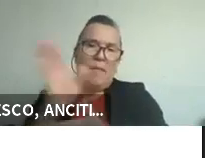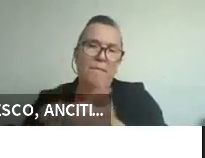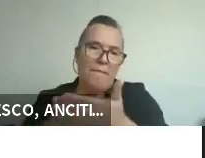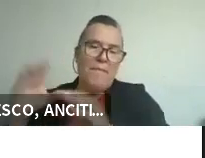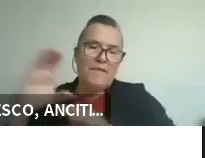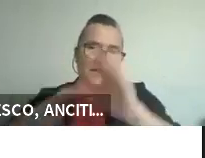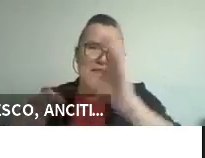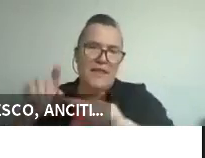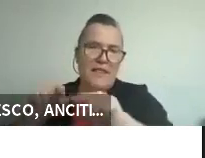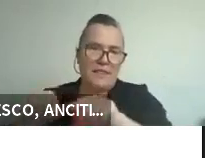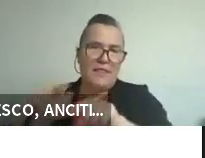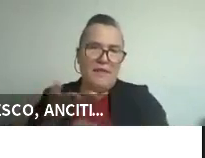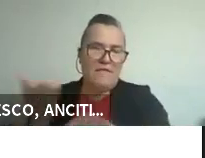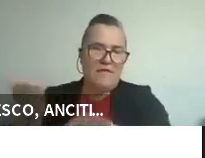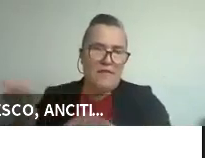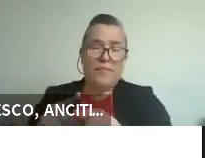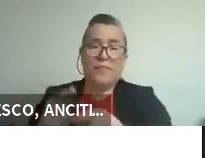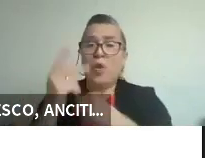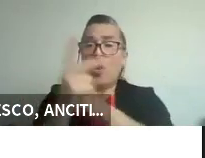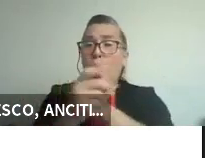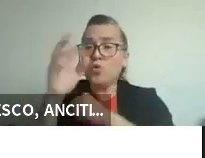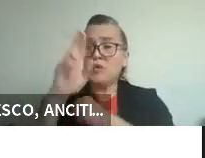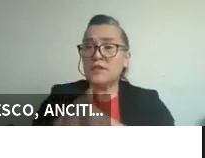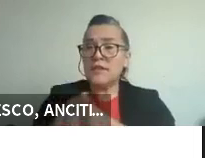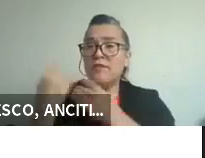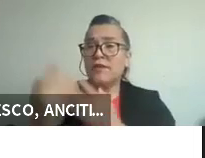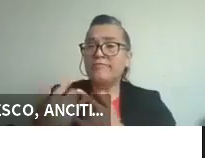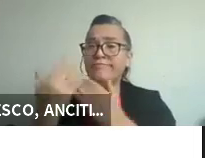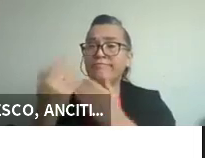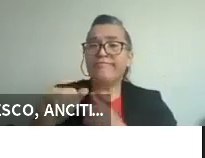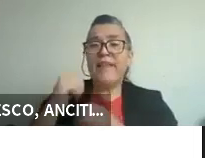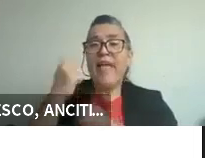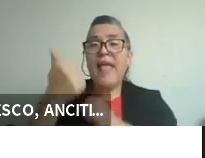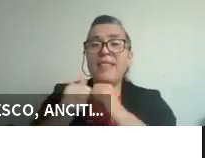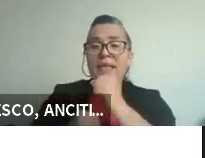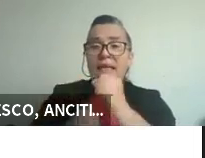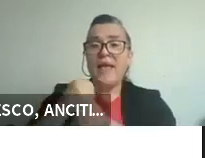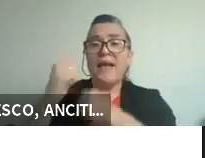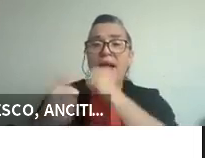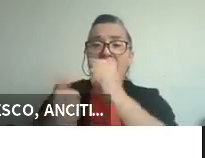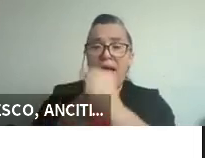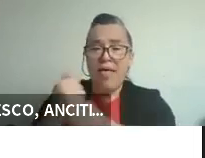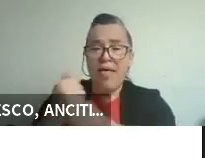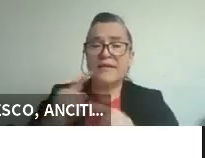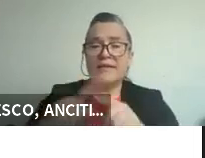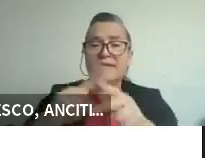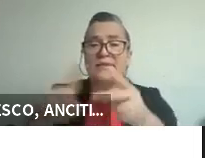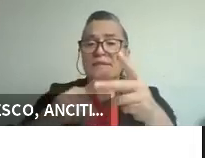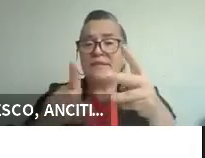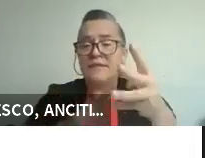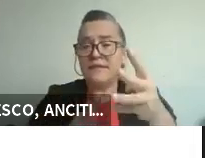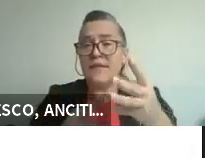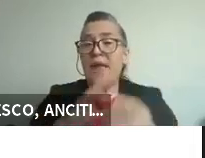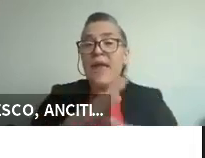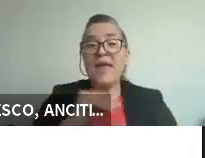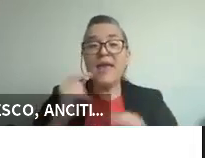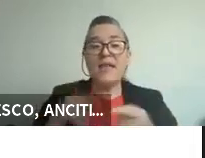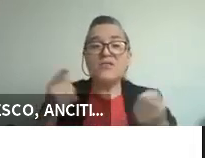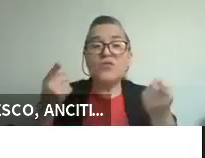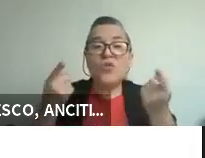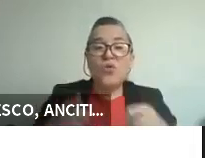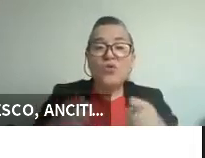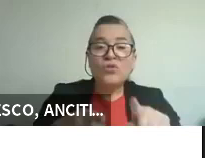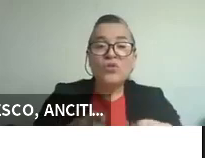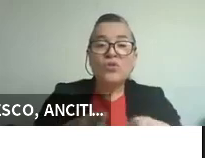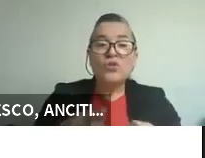nuestro país debió esperar varias décadas hasta que como consecuencia de procesos sociales